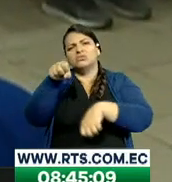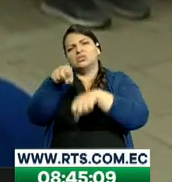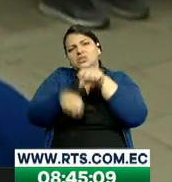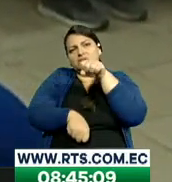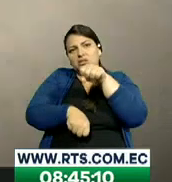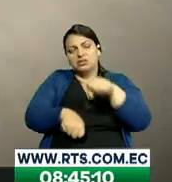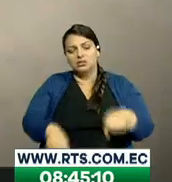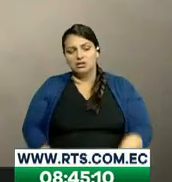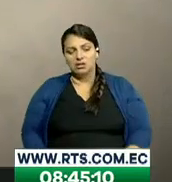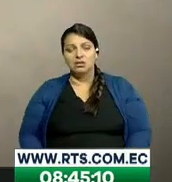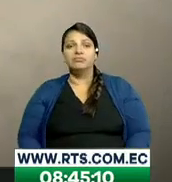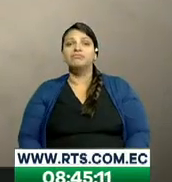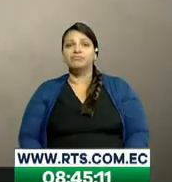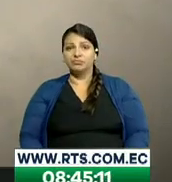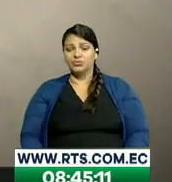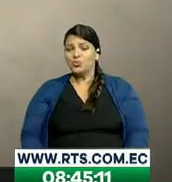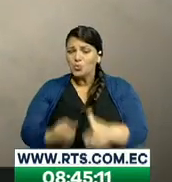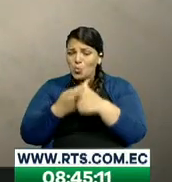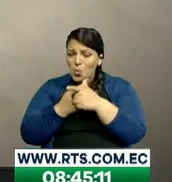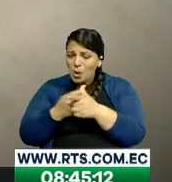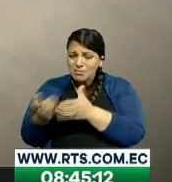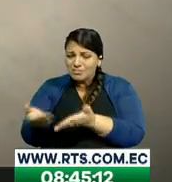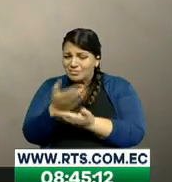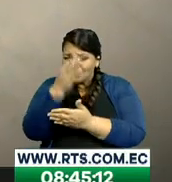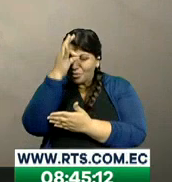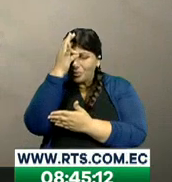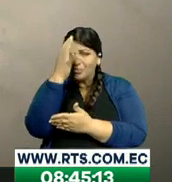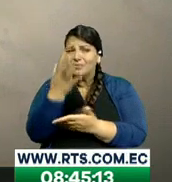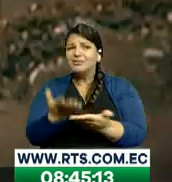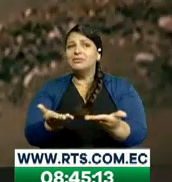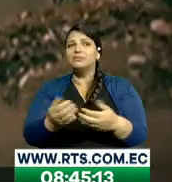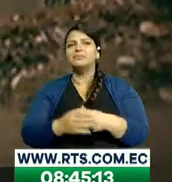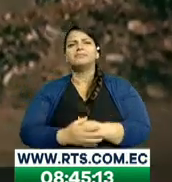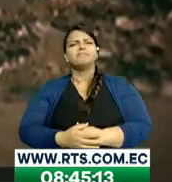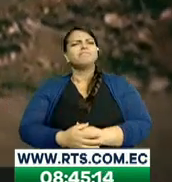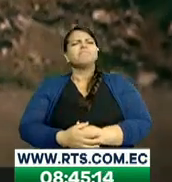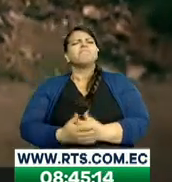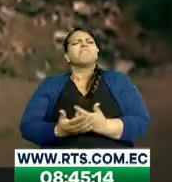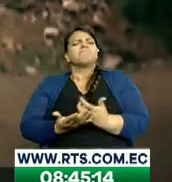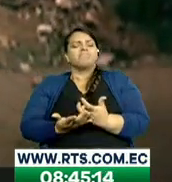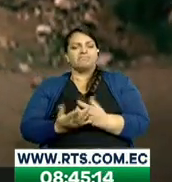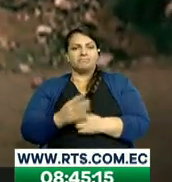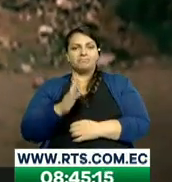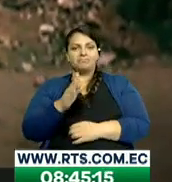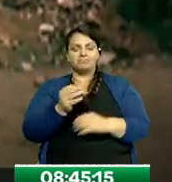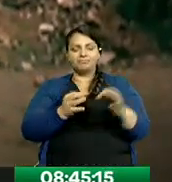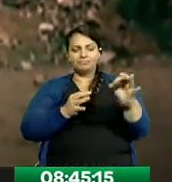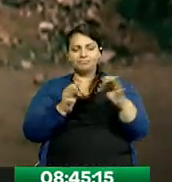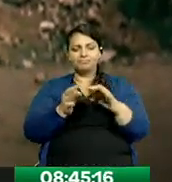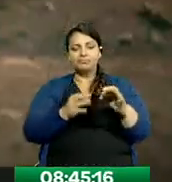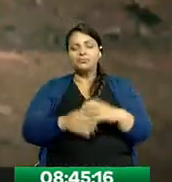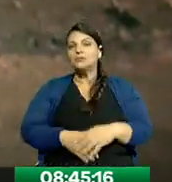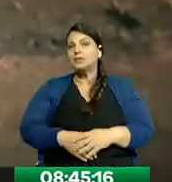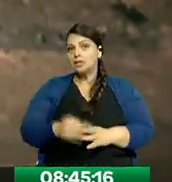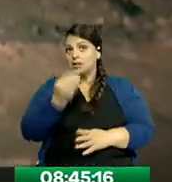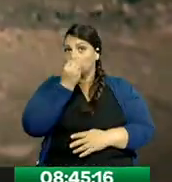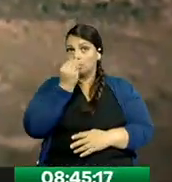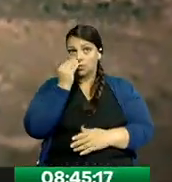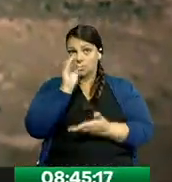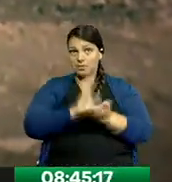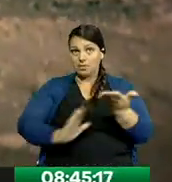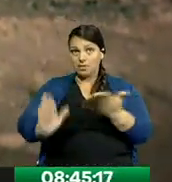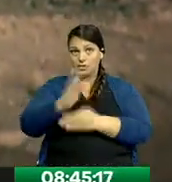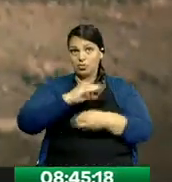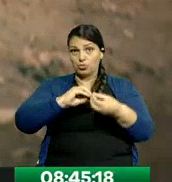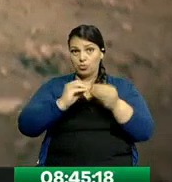pequeño al llegar a casa, quien había salido a jugar con una pelota en el bloque 6 de Flor de Bastión en el noroeste de Guayaquil, cuando según la versión